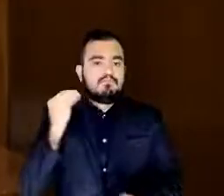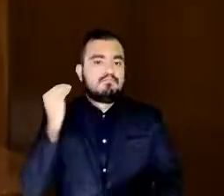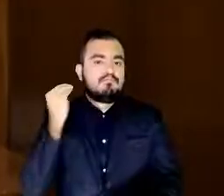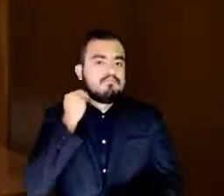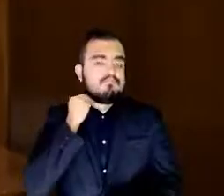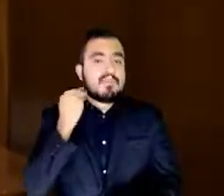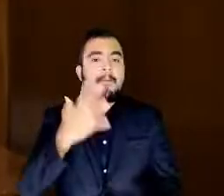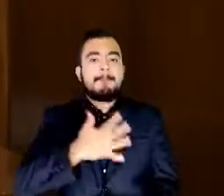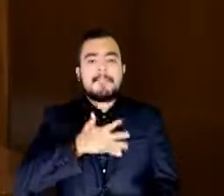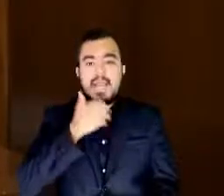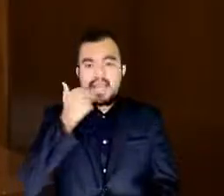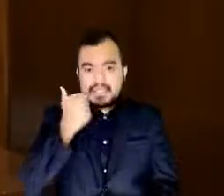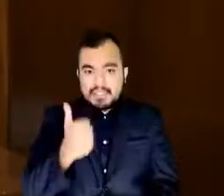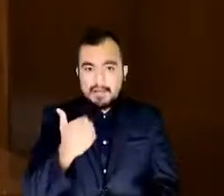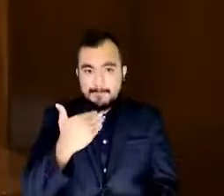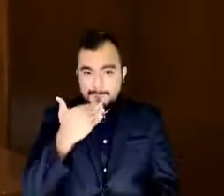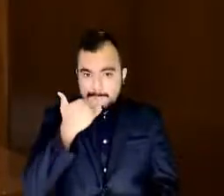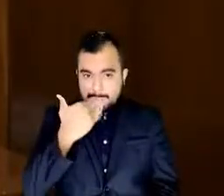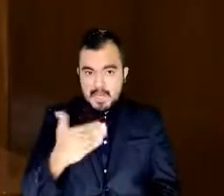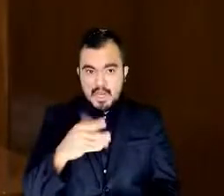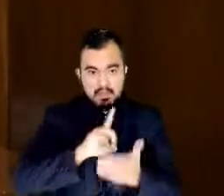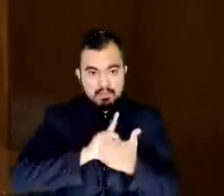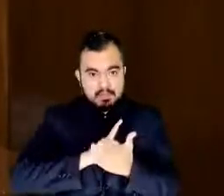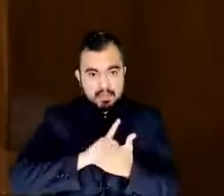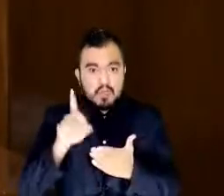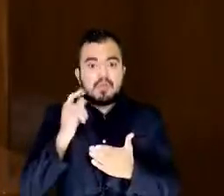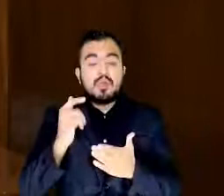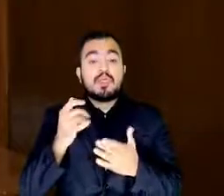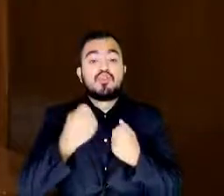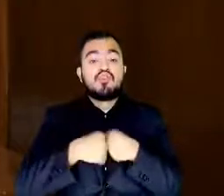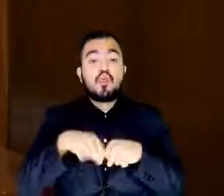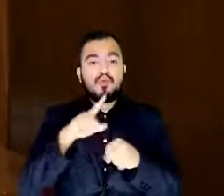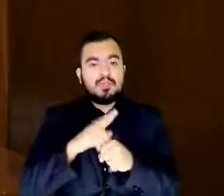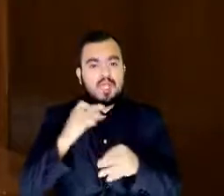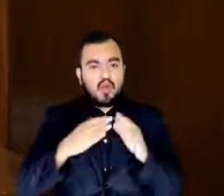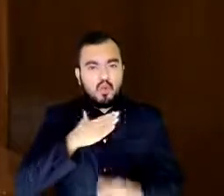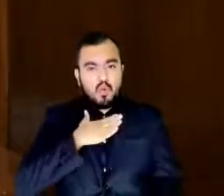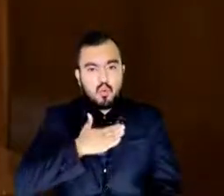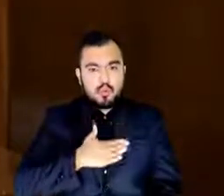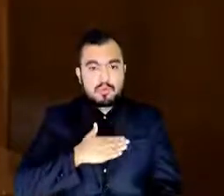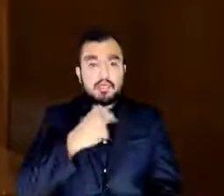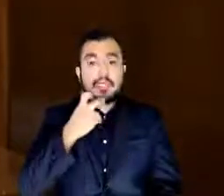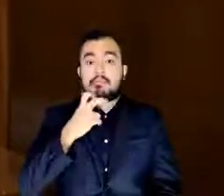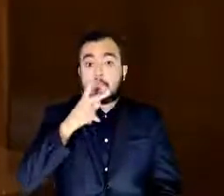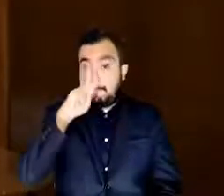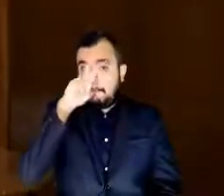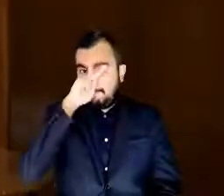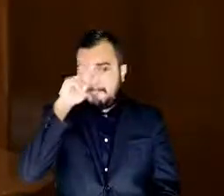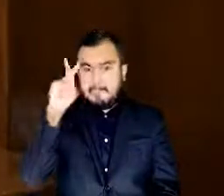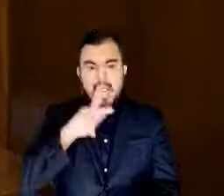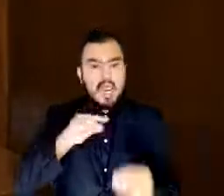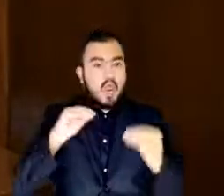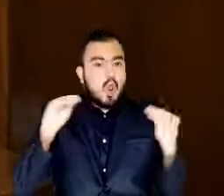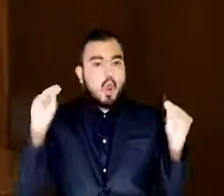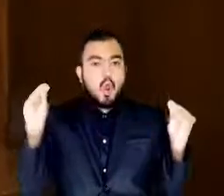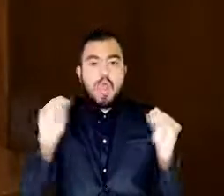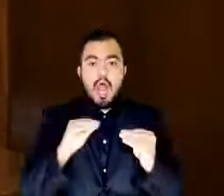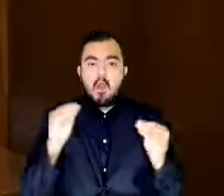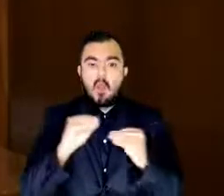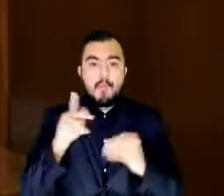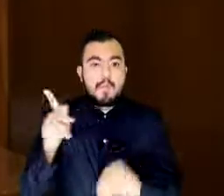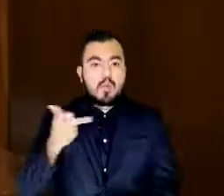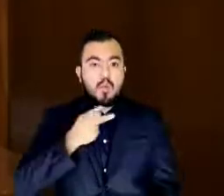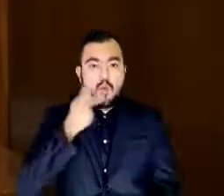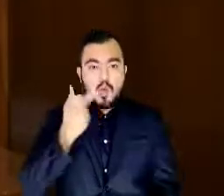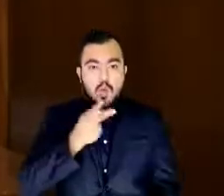bienestar y justicia social. Es sin duda uno de los peores argumentos que se